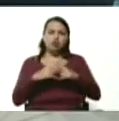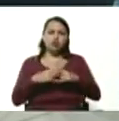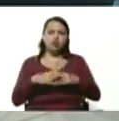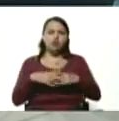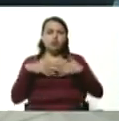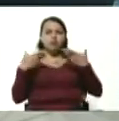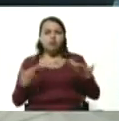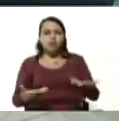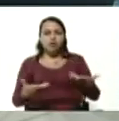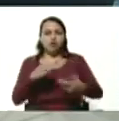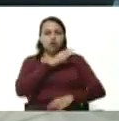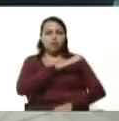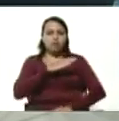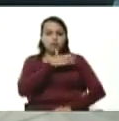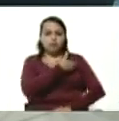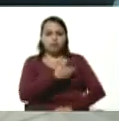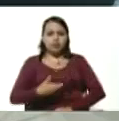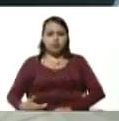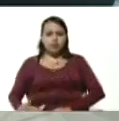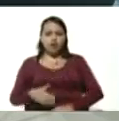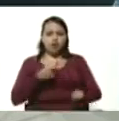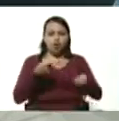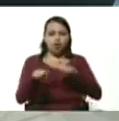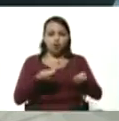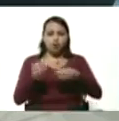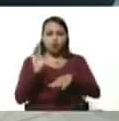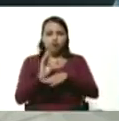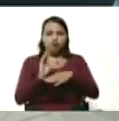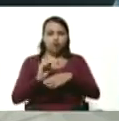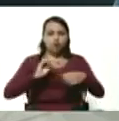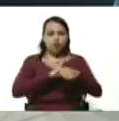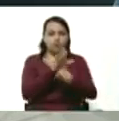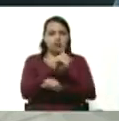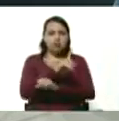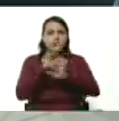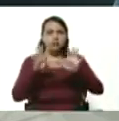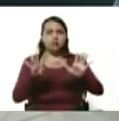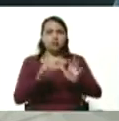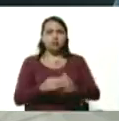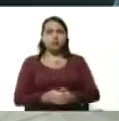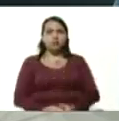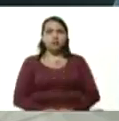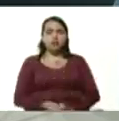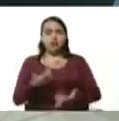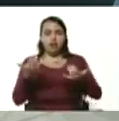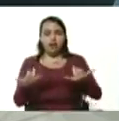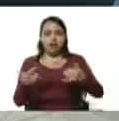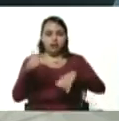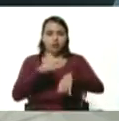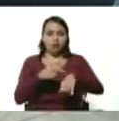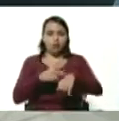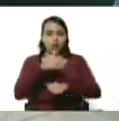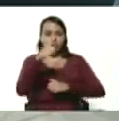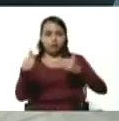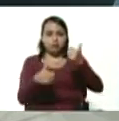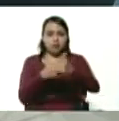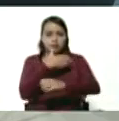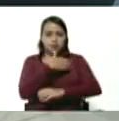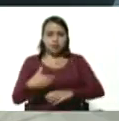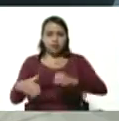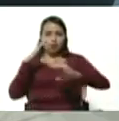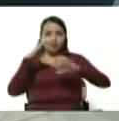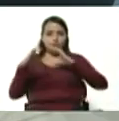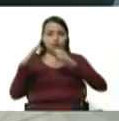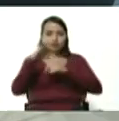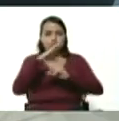detalles de la Comisión Presidencial para el Control y la Prevención del COVID-19. A esta hora, el Vicepresidente de Comunicación, Cultura y